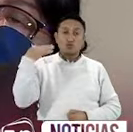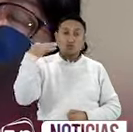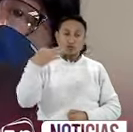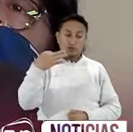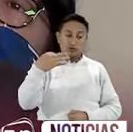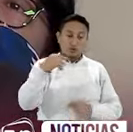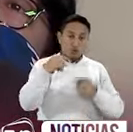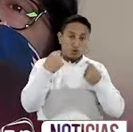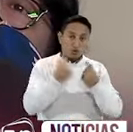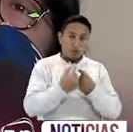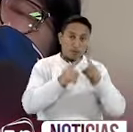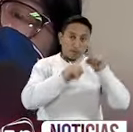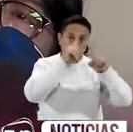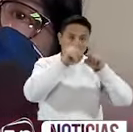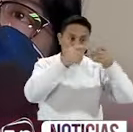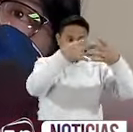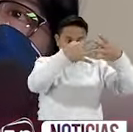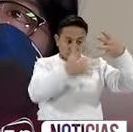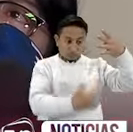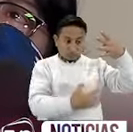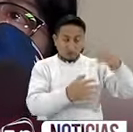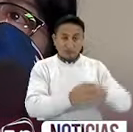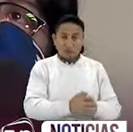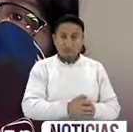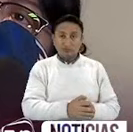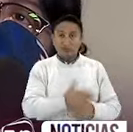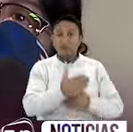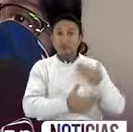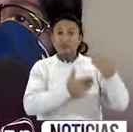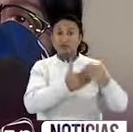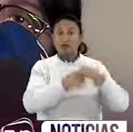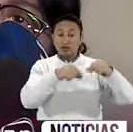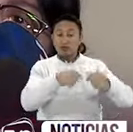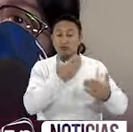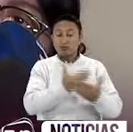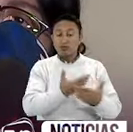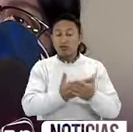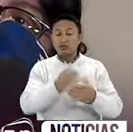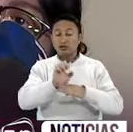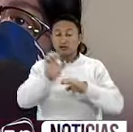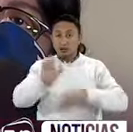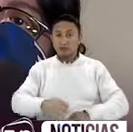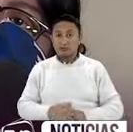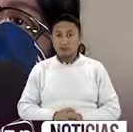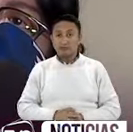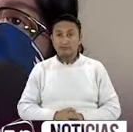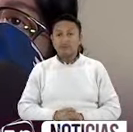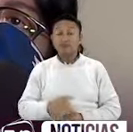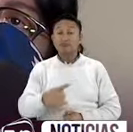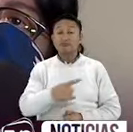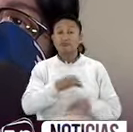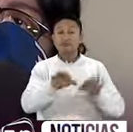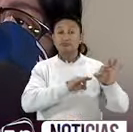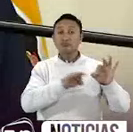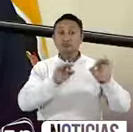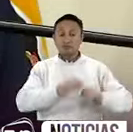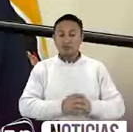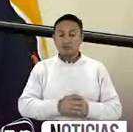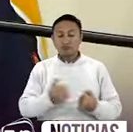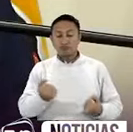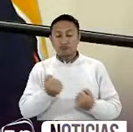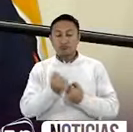grupo de preguntas que políticamente luego puedan ser propuestas a los ecuatorianos. Torres también indicó que la